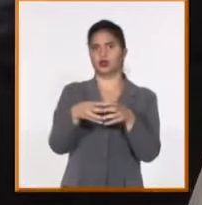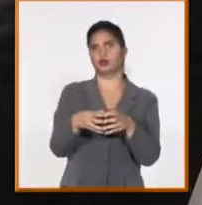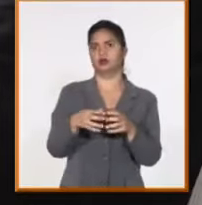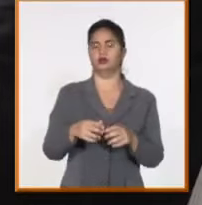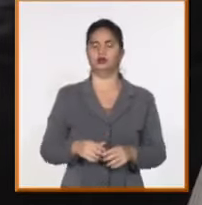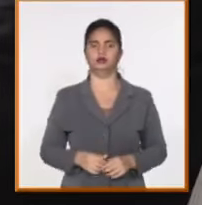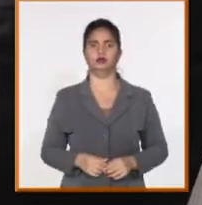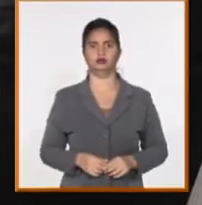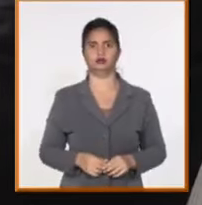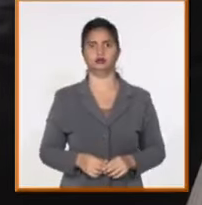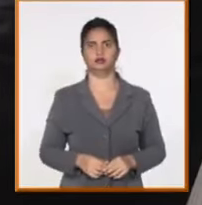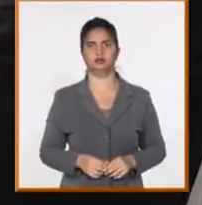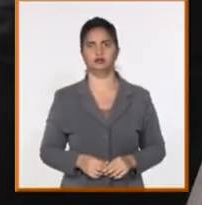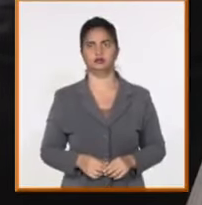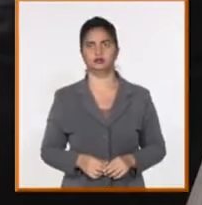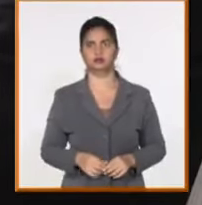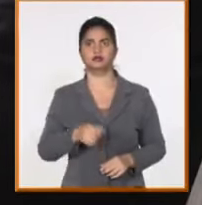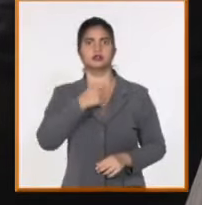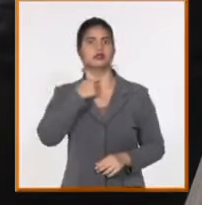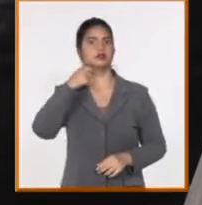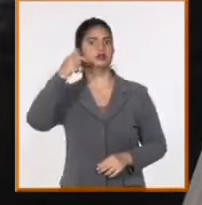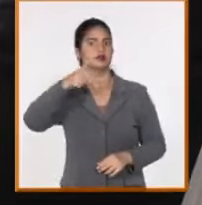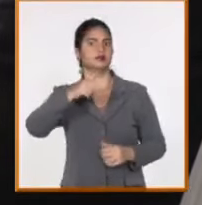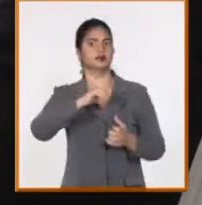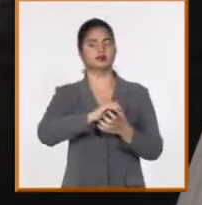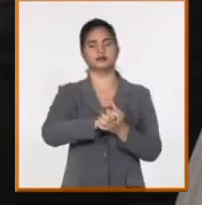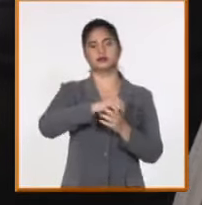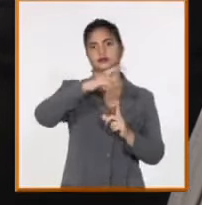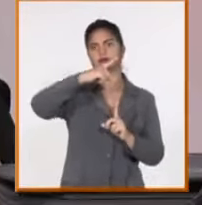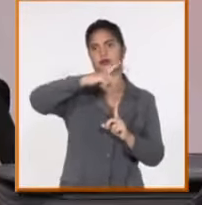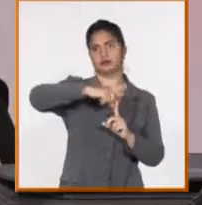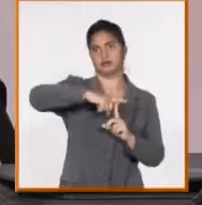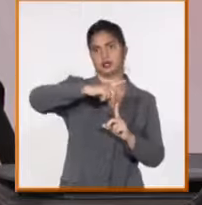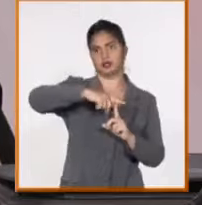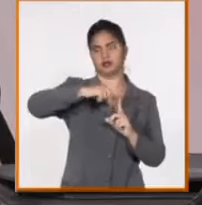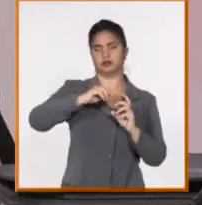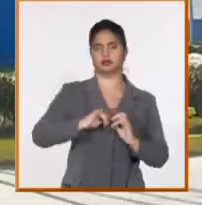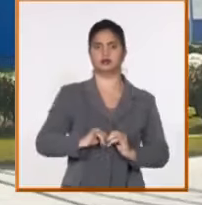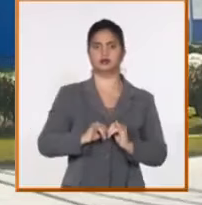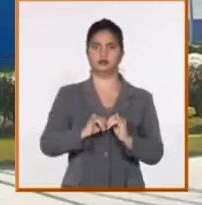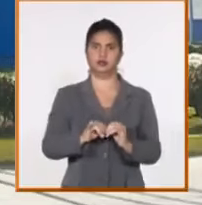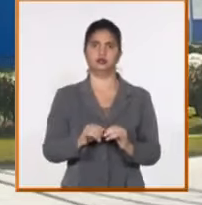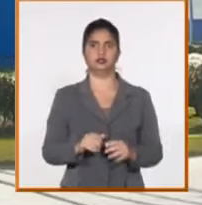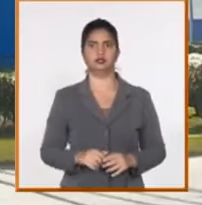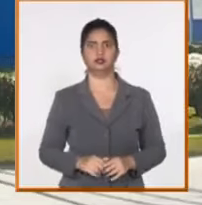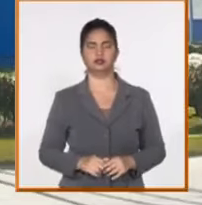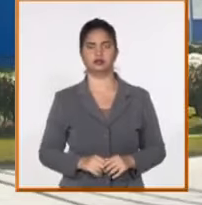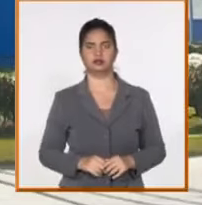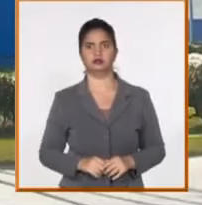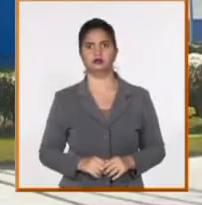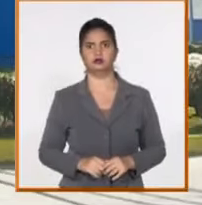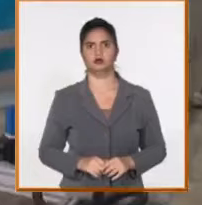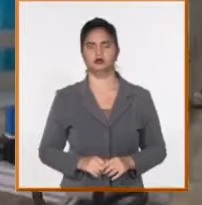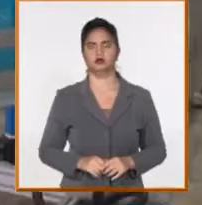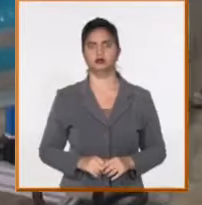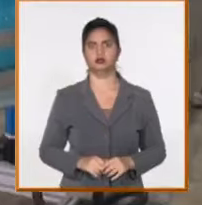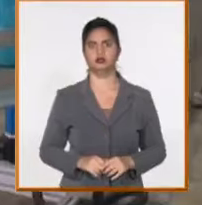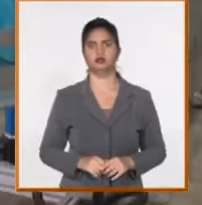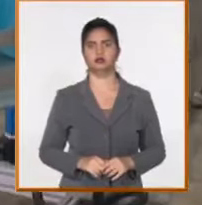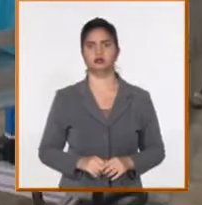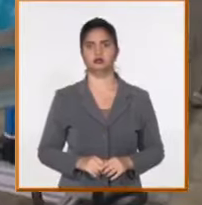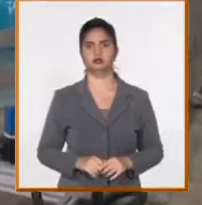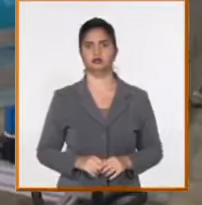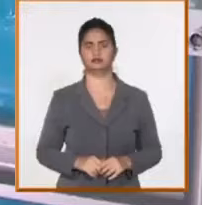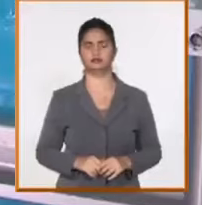en matanzas para estos minutos finales de nuestra mesa redonda y regreso en el último minuto con usted con la adquisición de una segunda